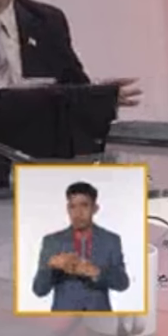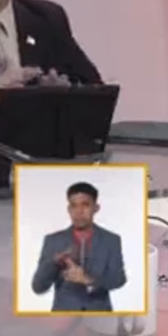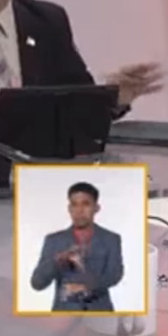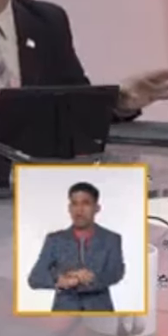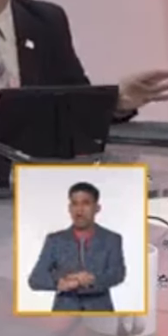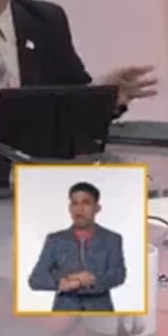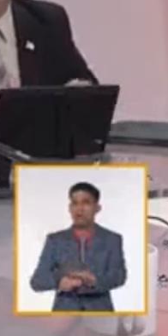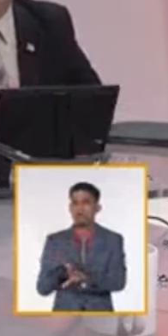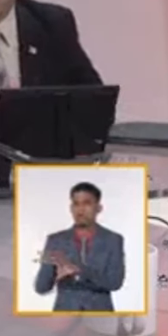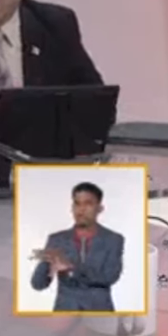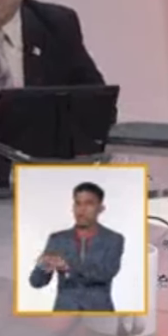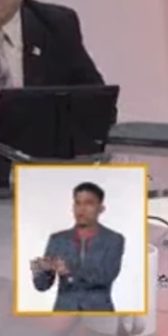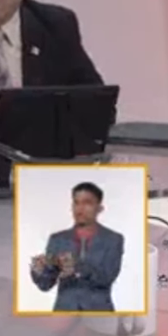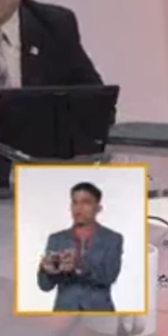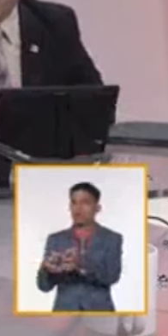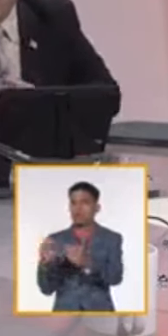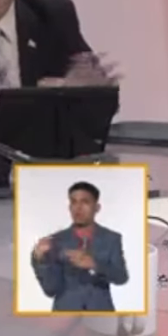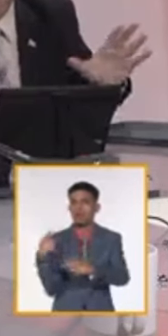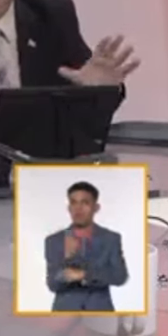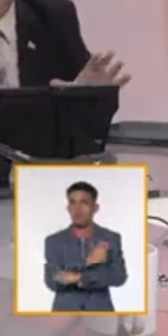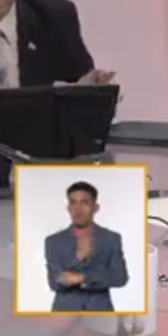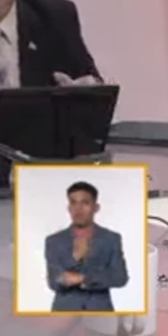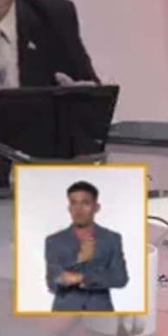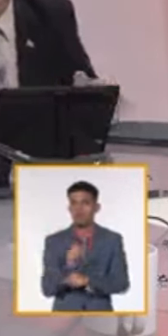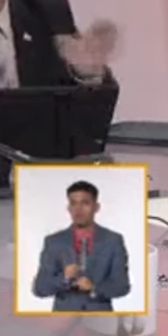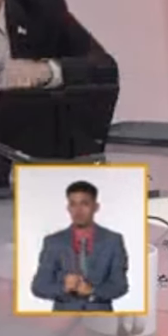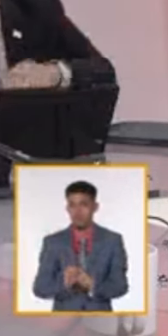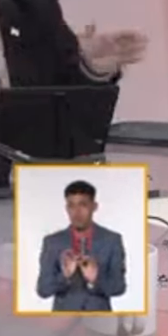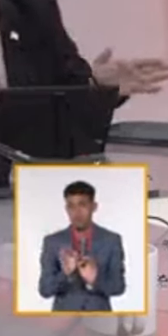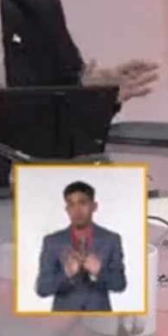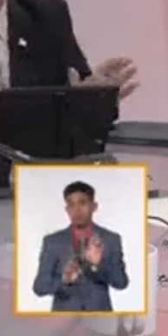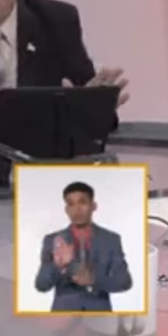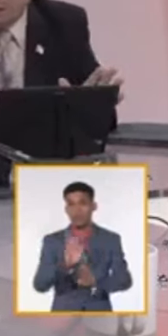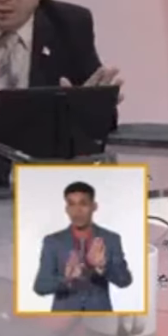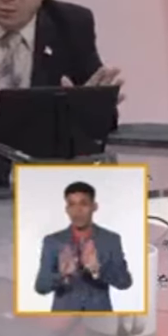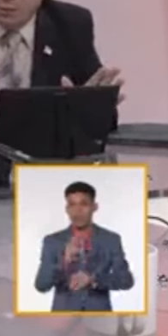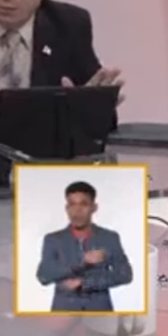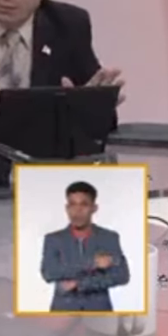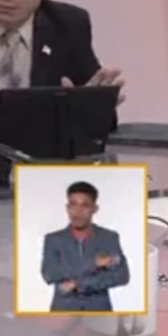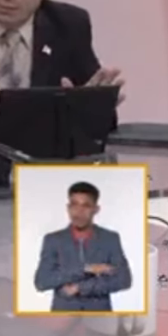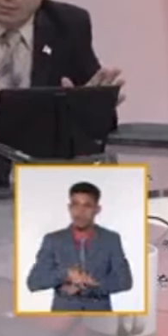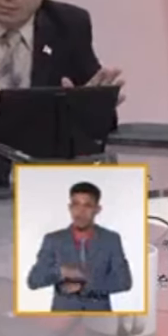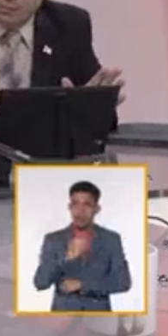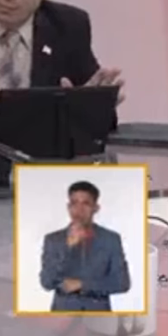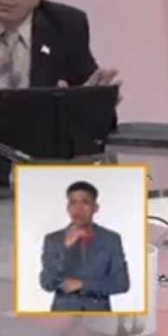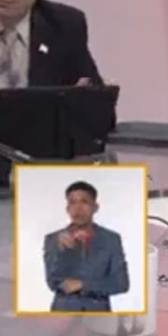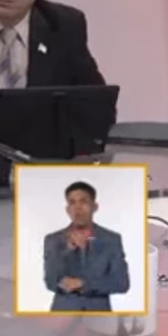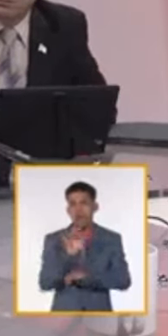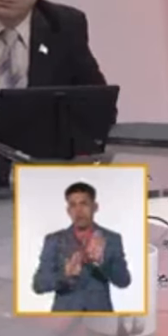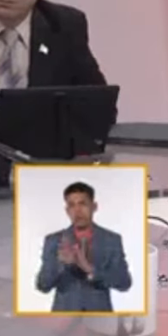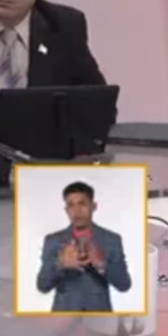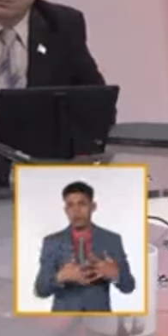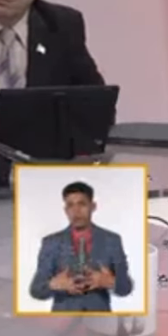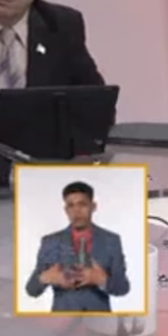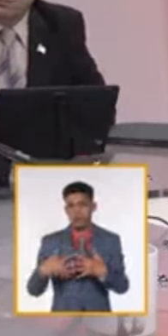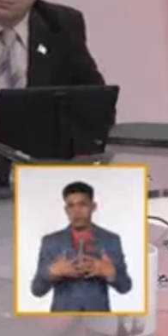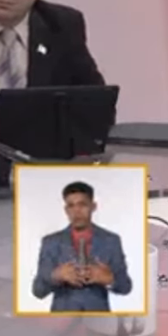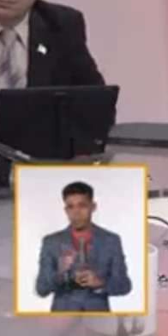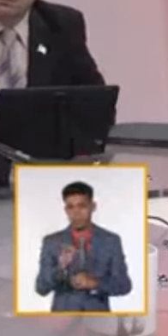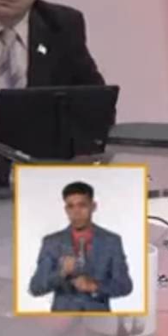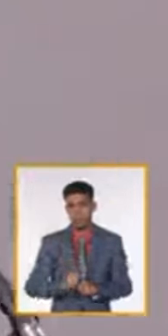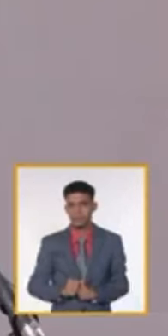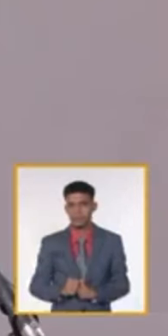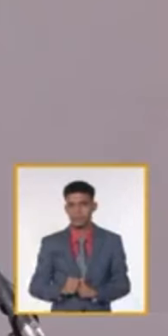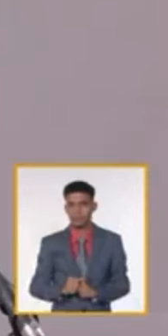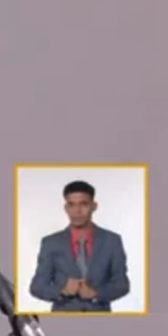una posición contraria a la que defiende el gobierno israelí, que es la que defiende el gobierno de Estados Unidos. Lo hemos visto prácticamente desde,